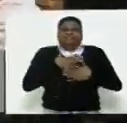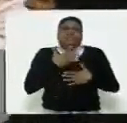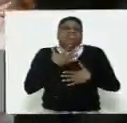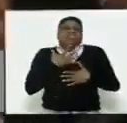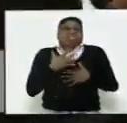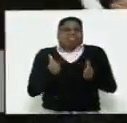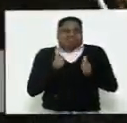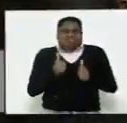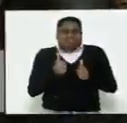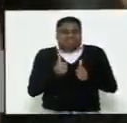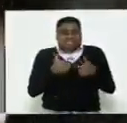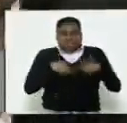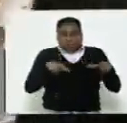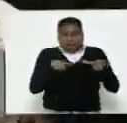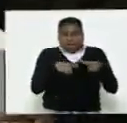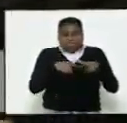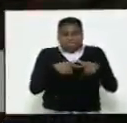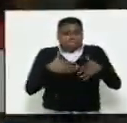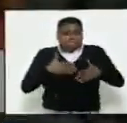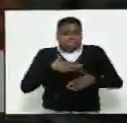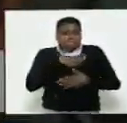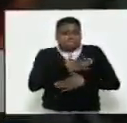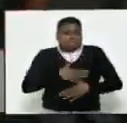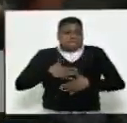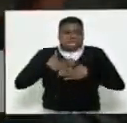Porque fui diseñada para eso.